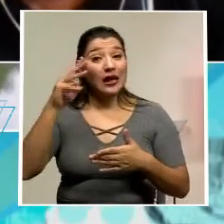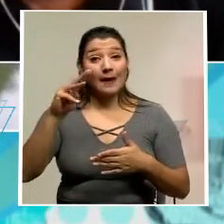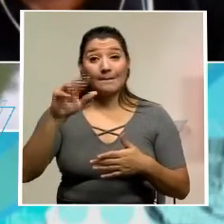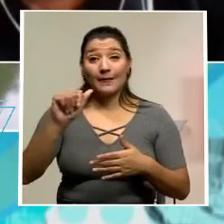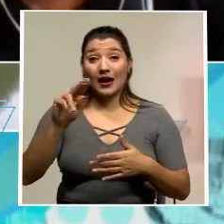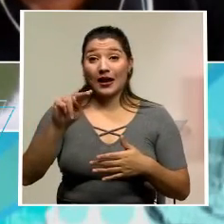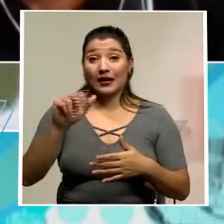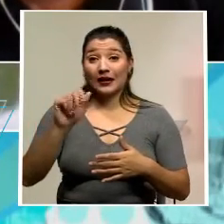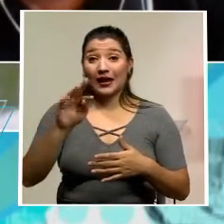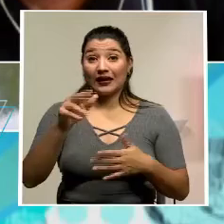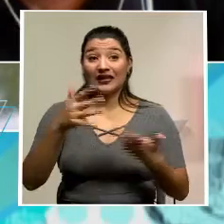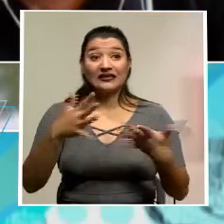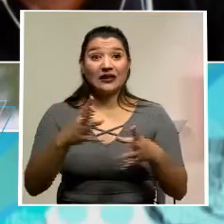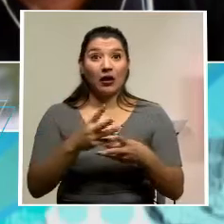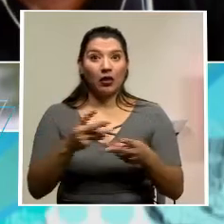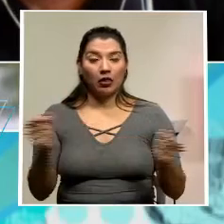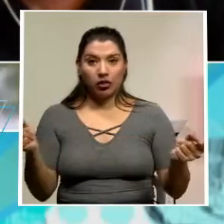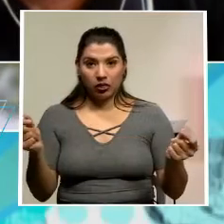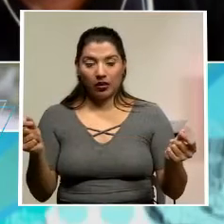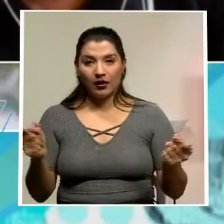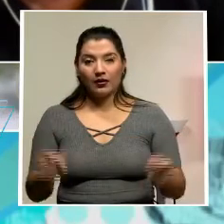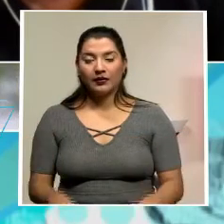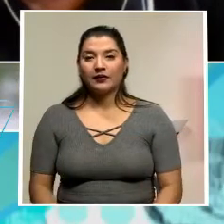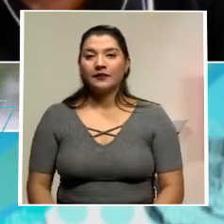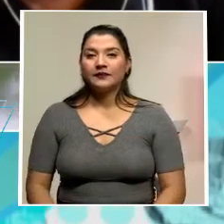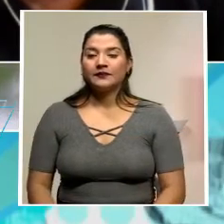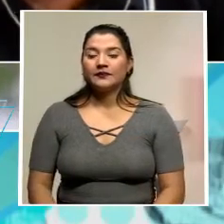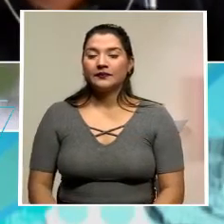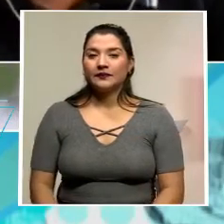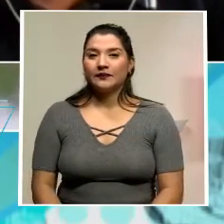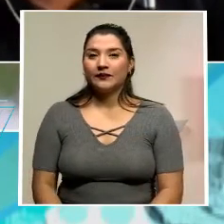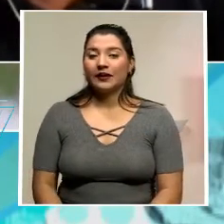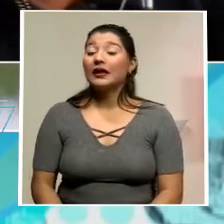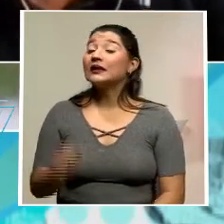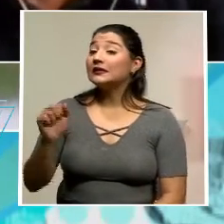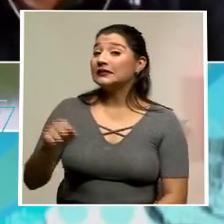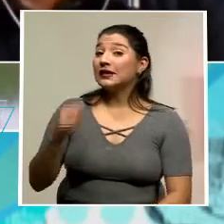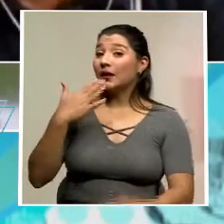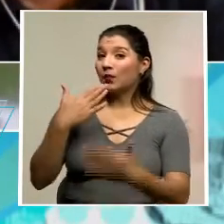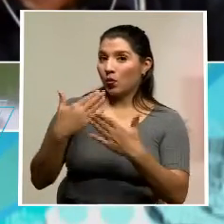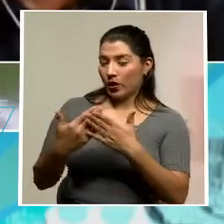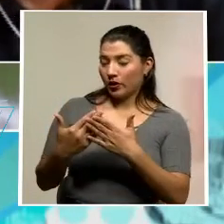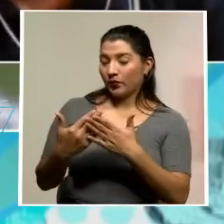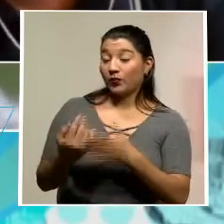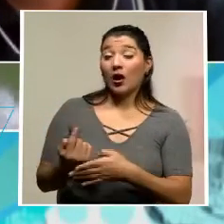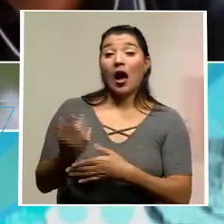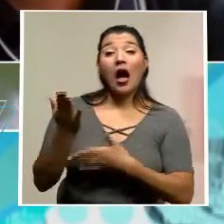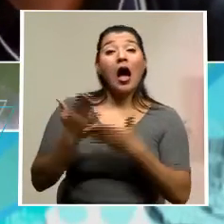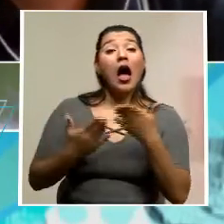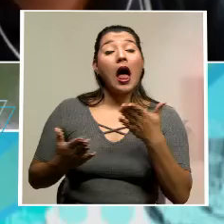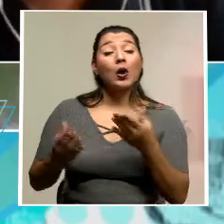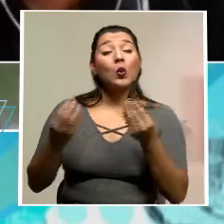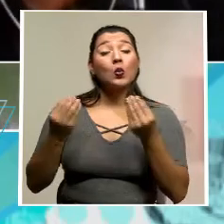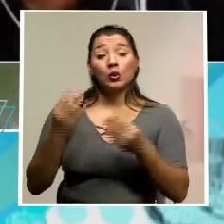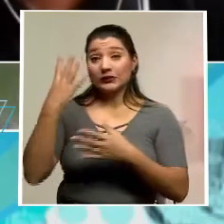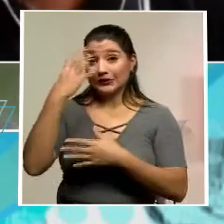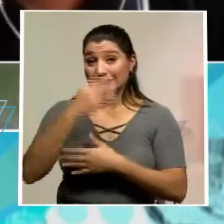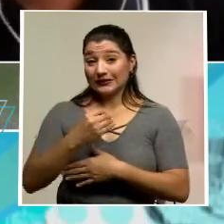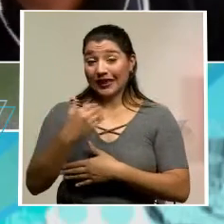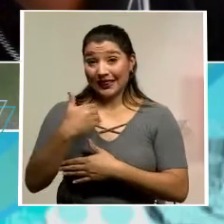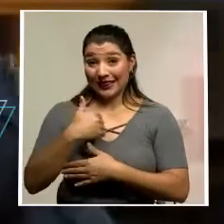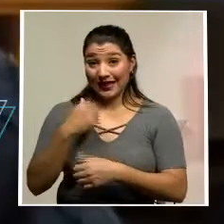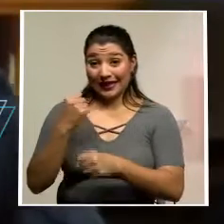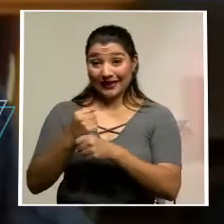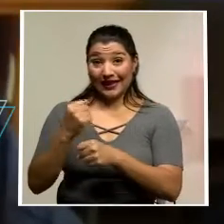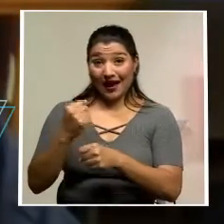estaba extinguido completamente de los canales. Sí, bueno, una de las cosas maravillosas que tiene el